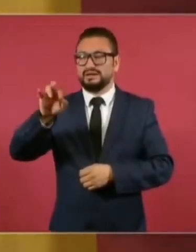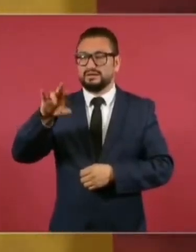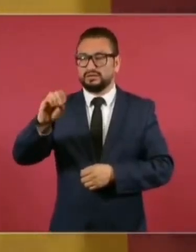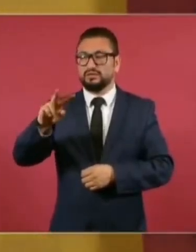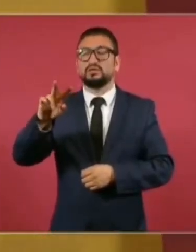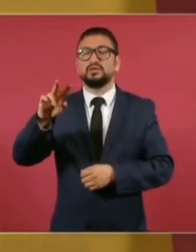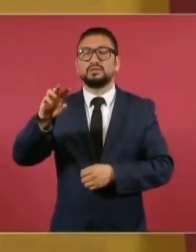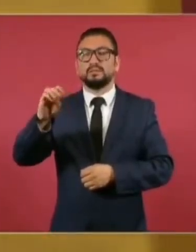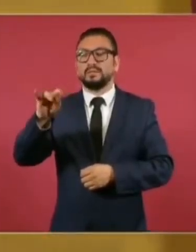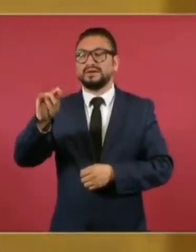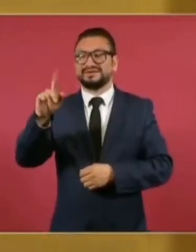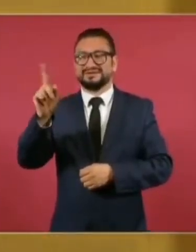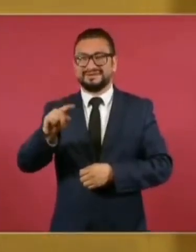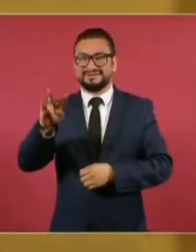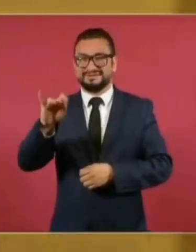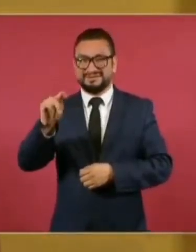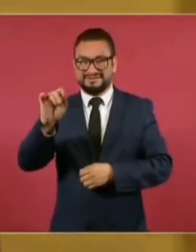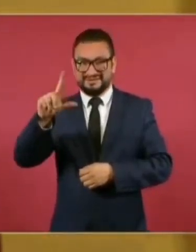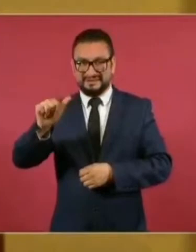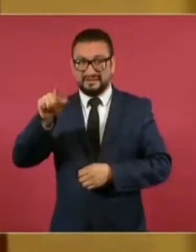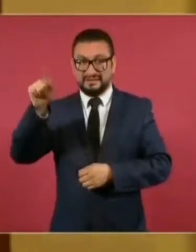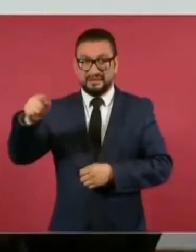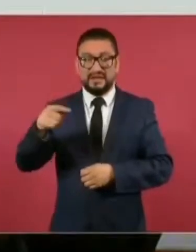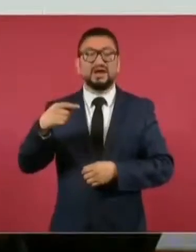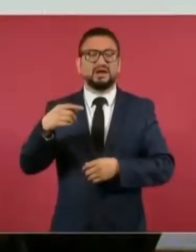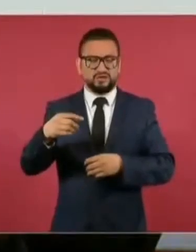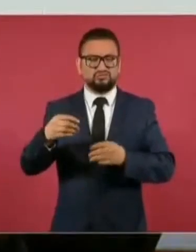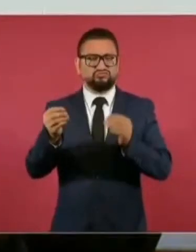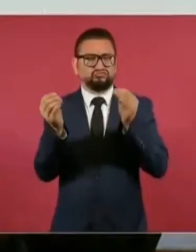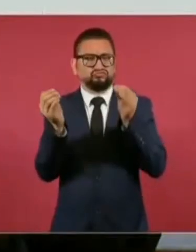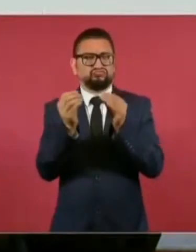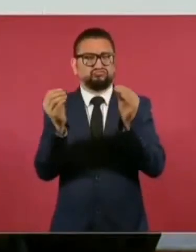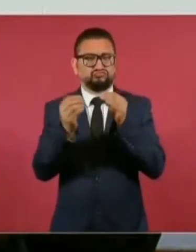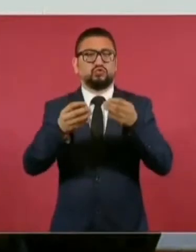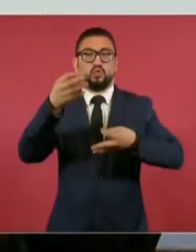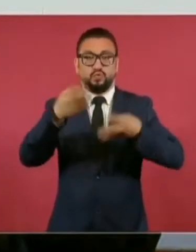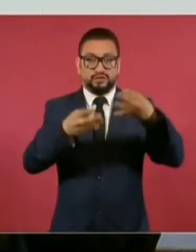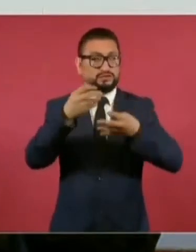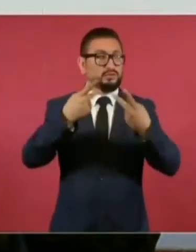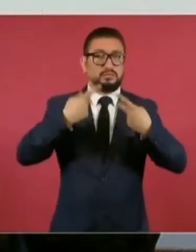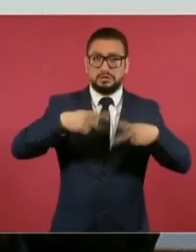Vitela, estuvo en un juicio oral que fue público,